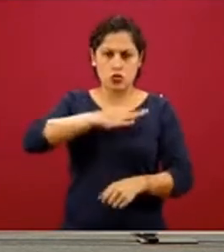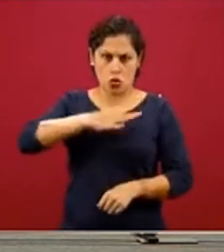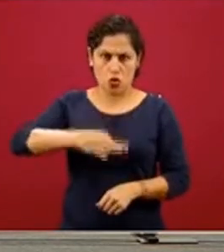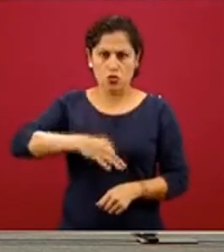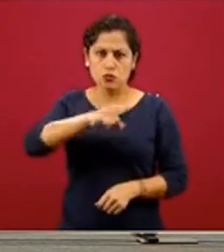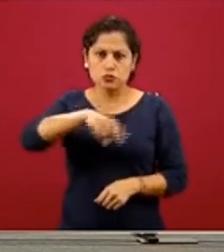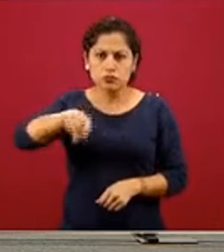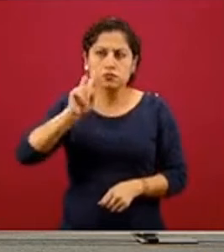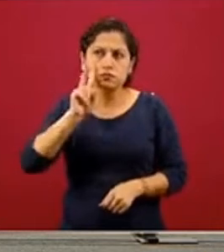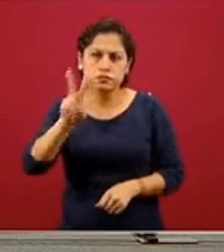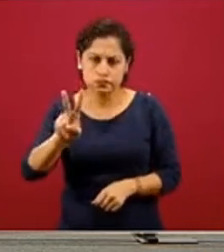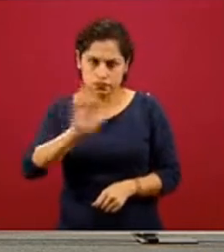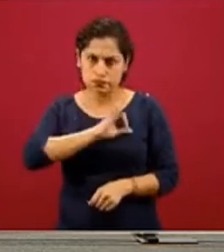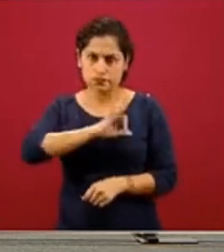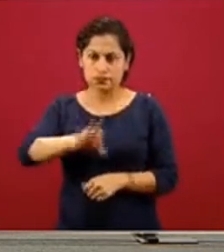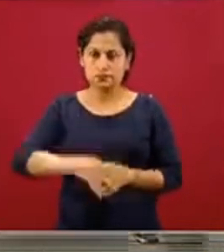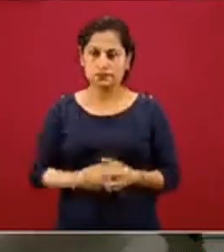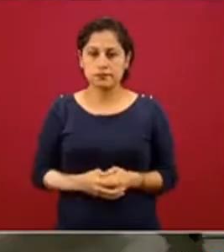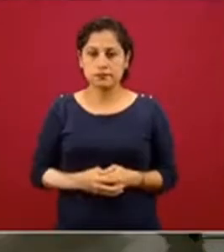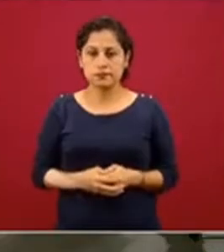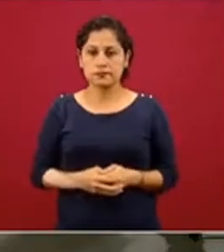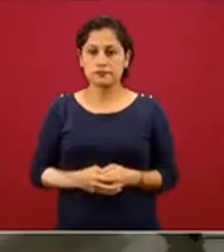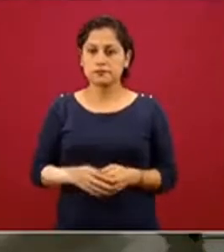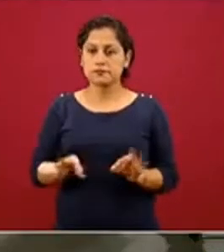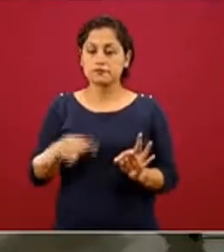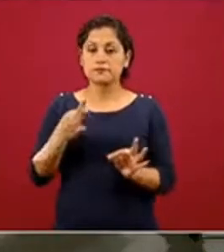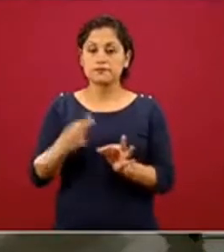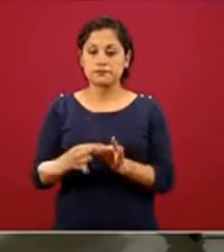información muy puntual. Perfecto. Gracias, doctora